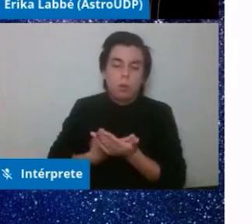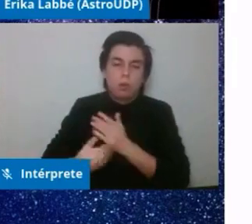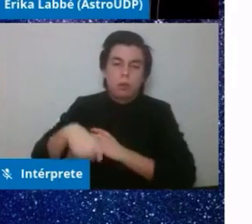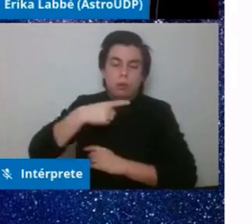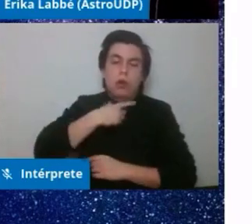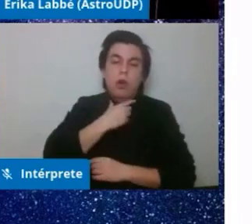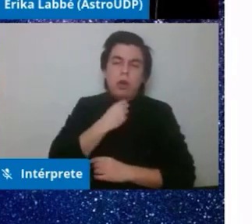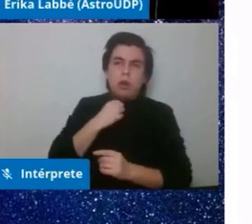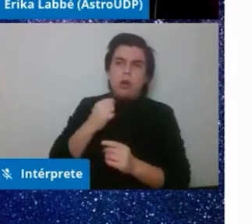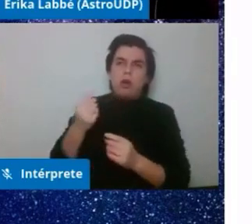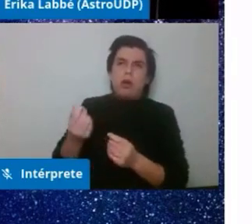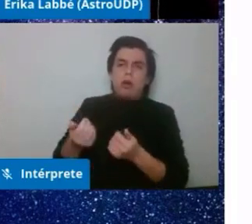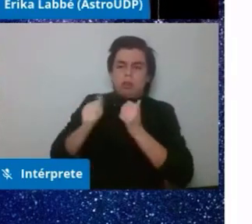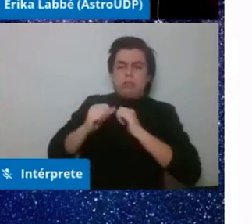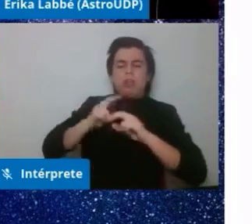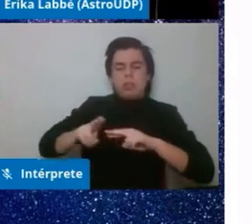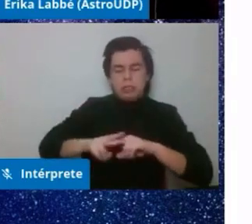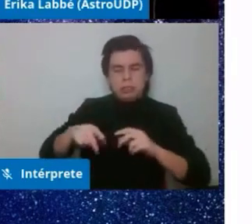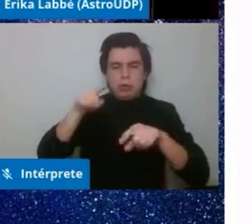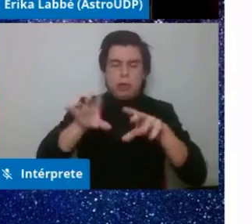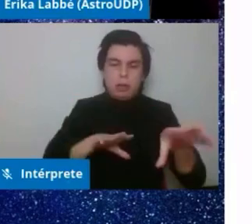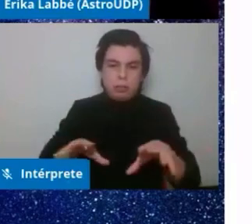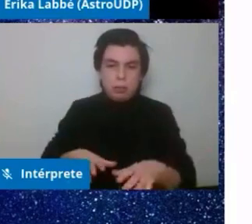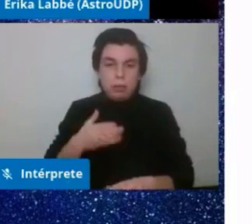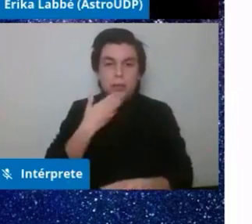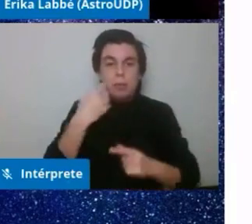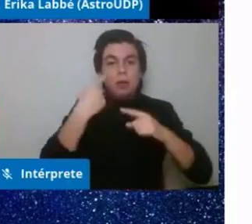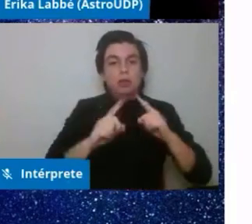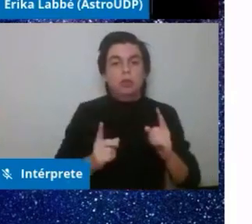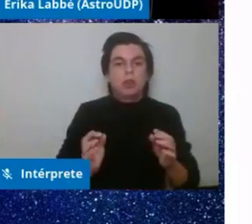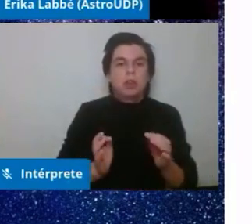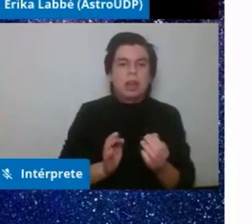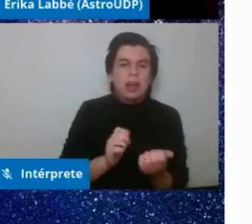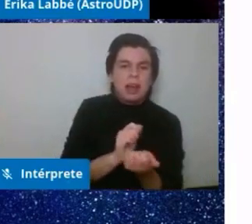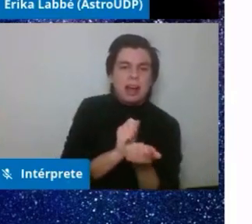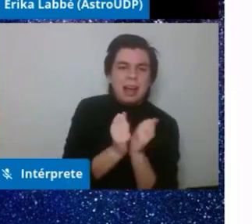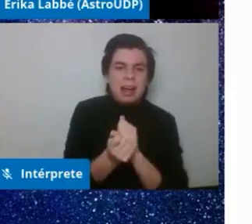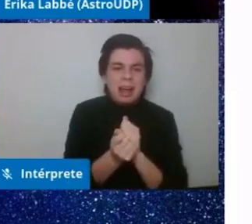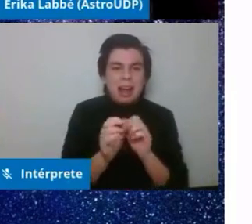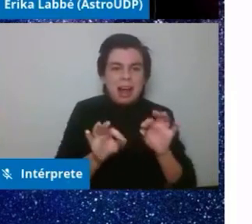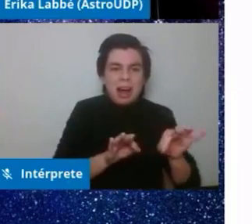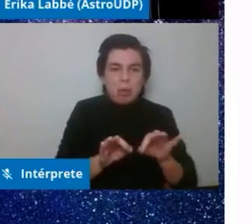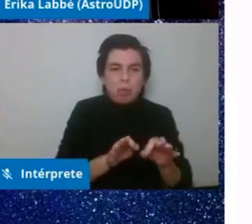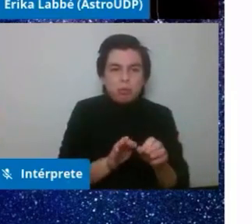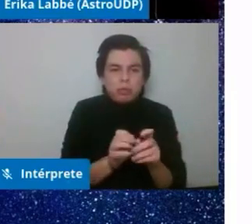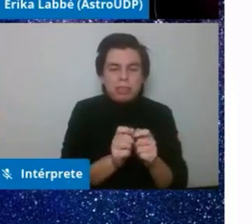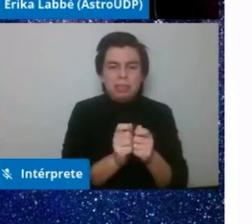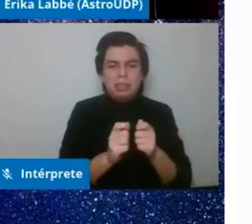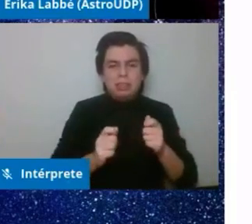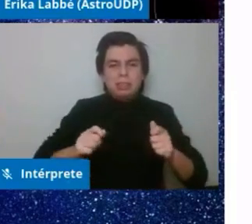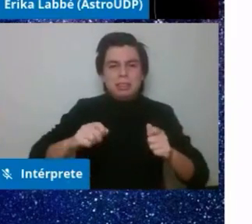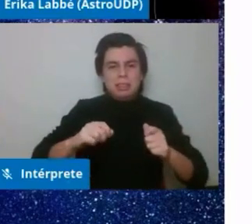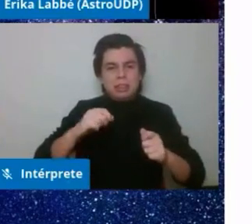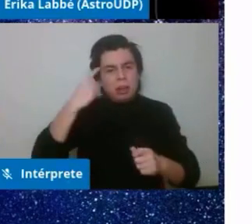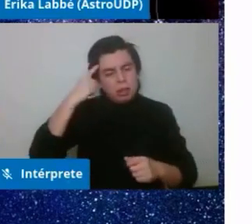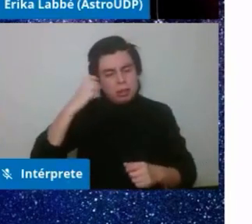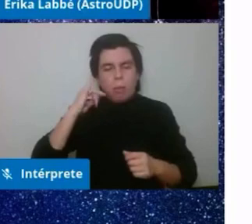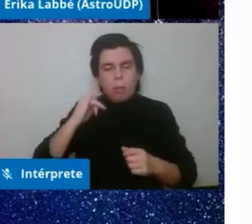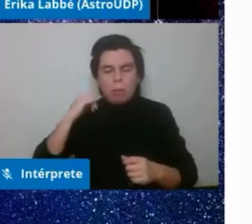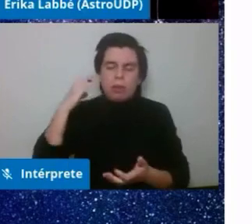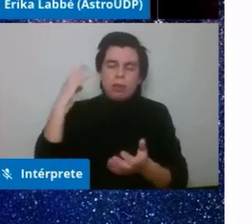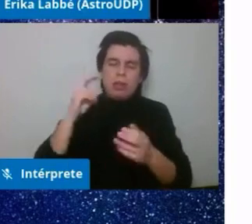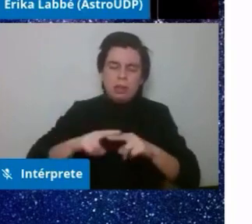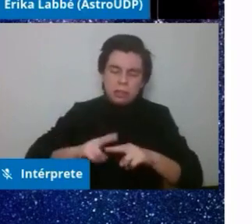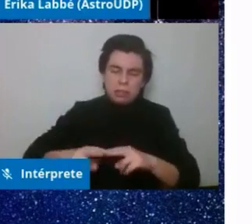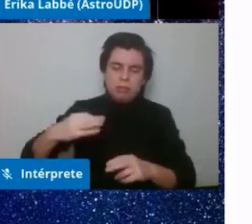También está el concepto de ajustes razonables, que tienen que ver un poco relacionado con lo anterior también, con estas cosas